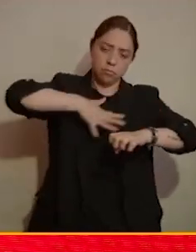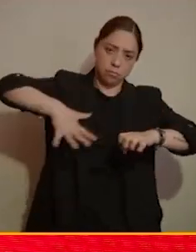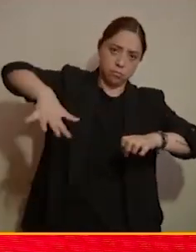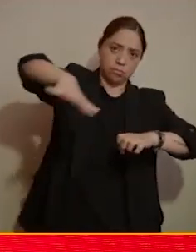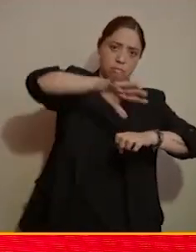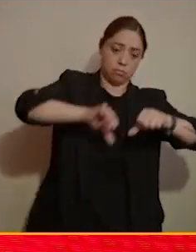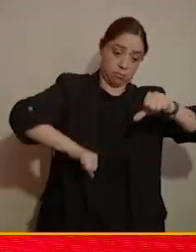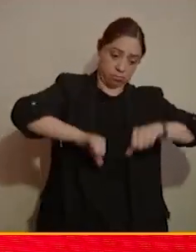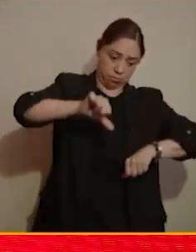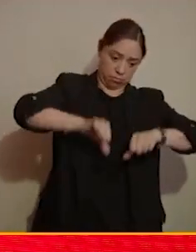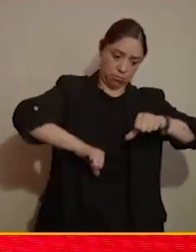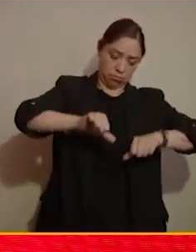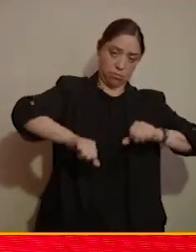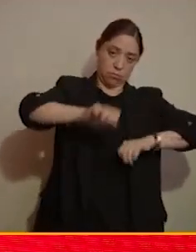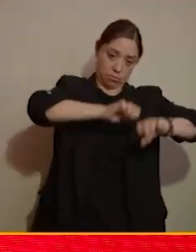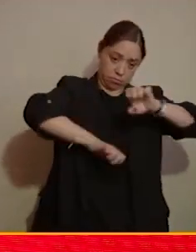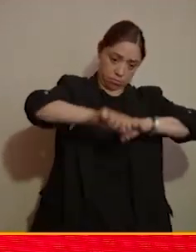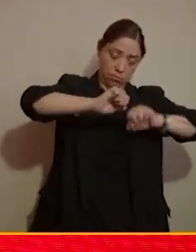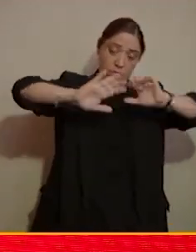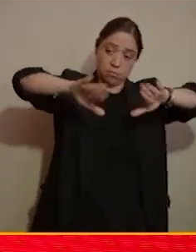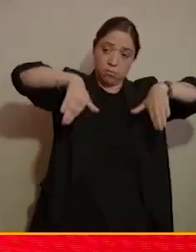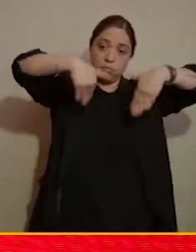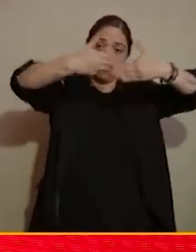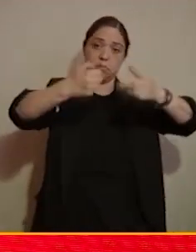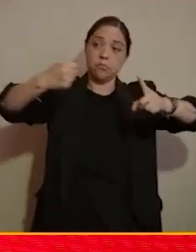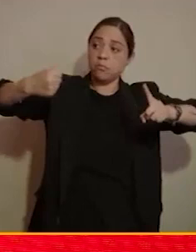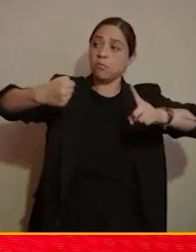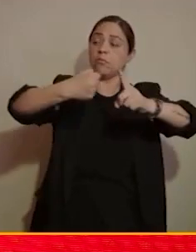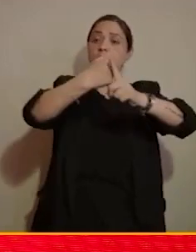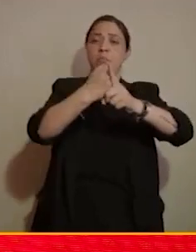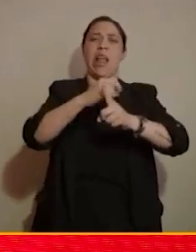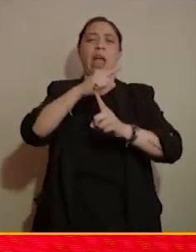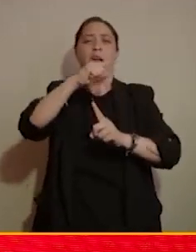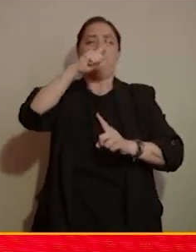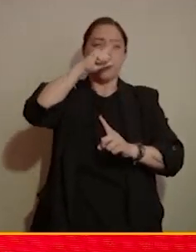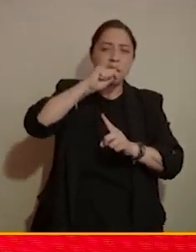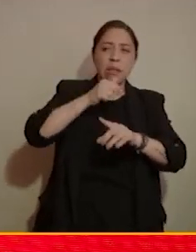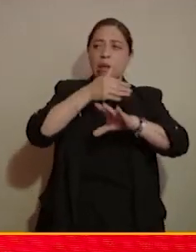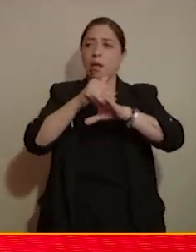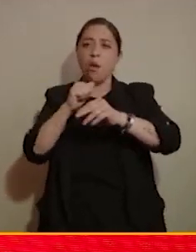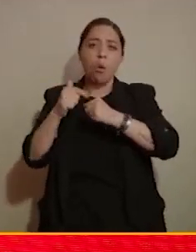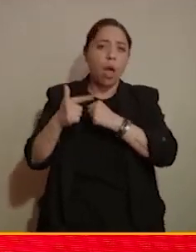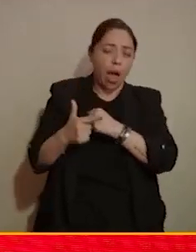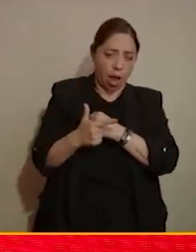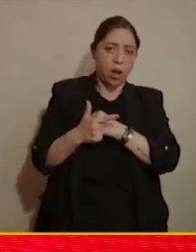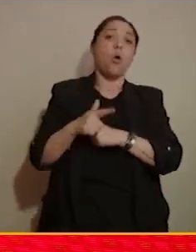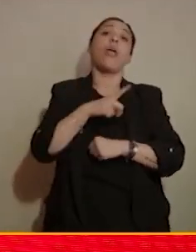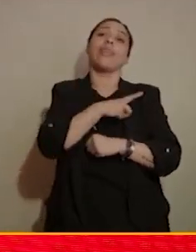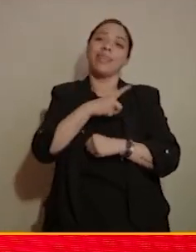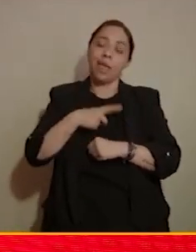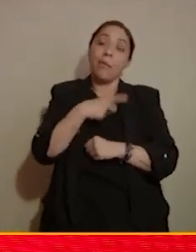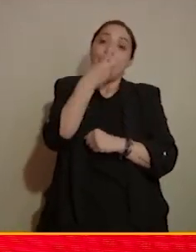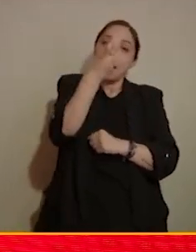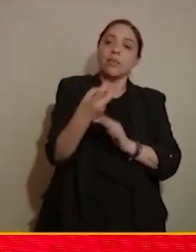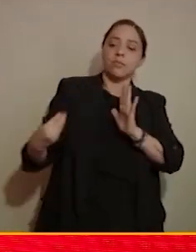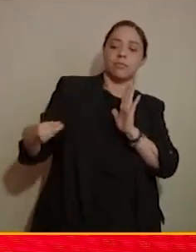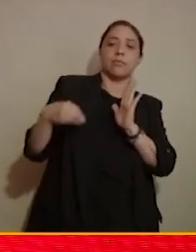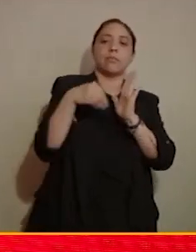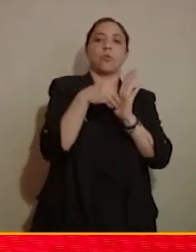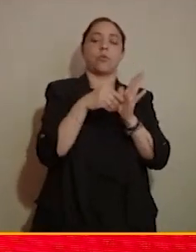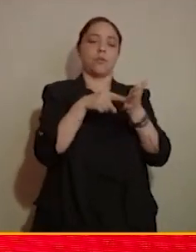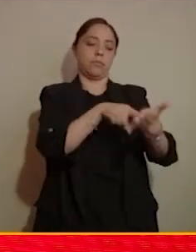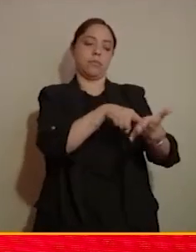por la empresa o eventualmente afectada, pues sí tiene que subirse para que se pueda definir